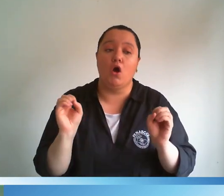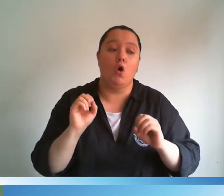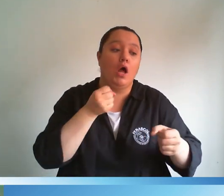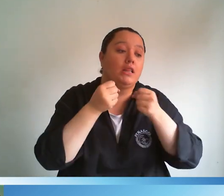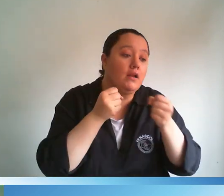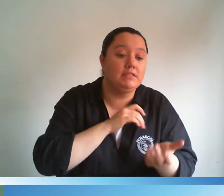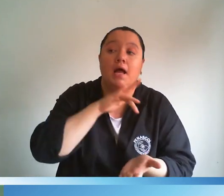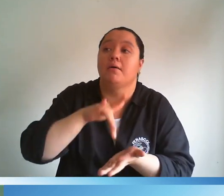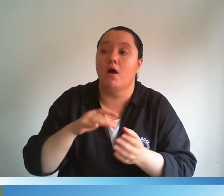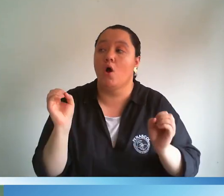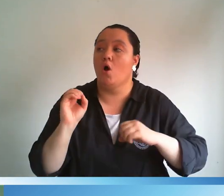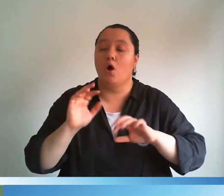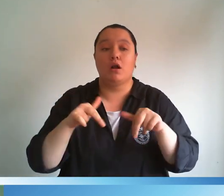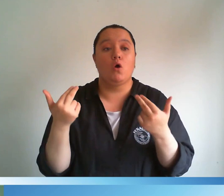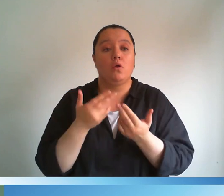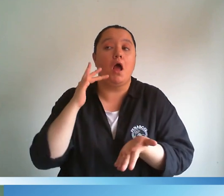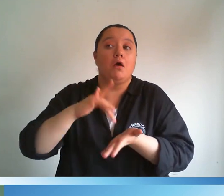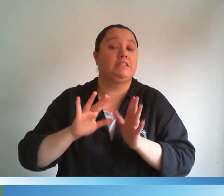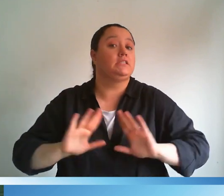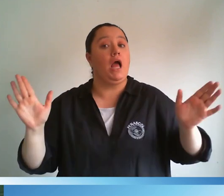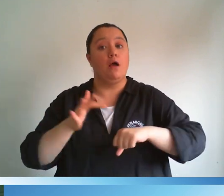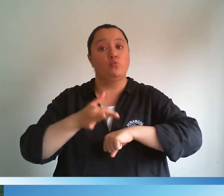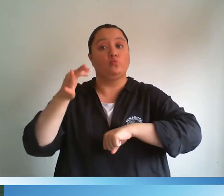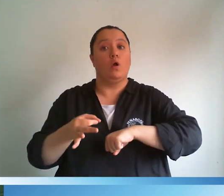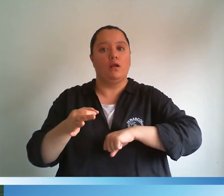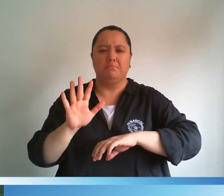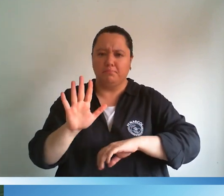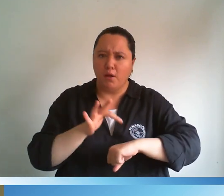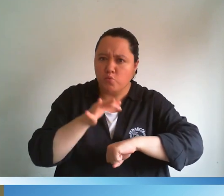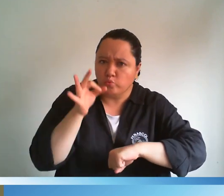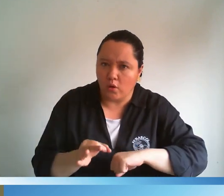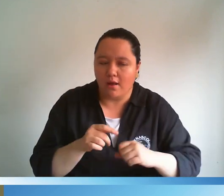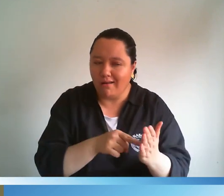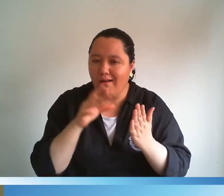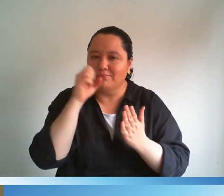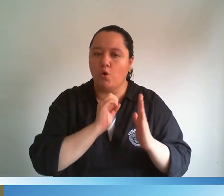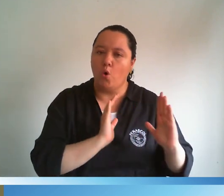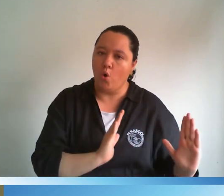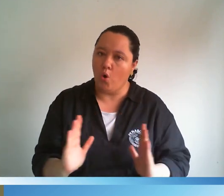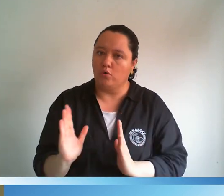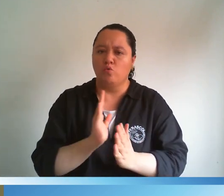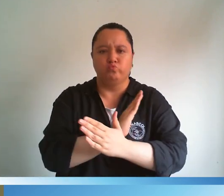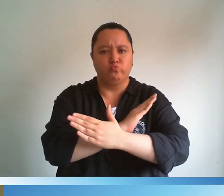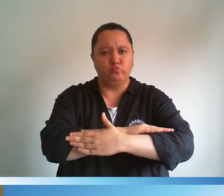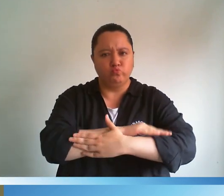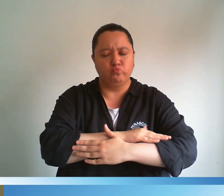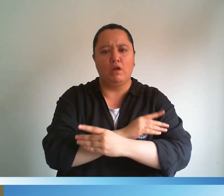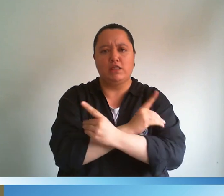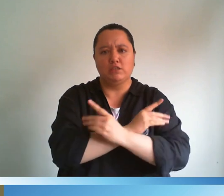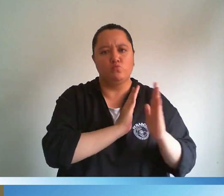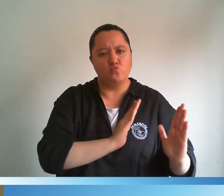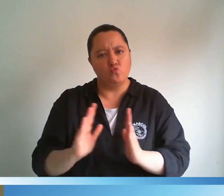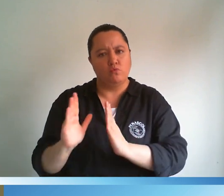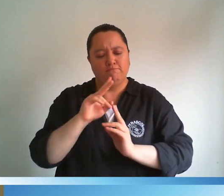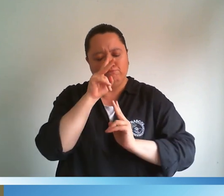cita, una entrevista o una reunión. Refleja orden, disciplina,